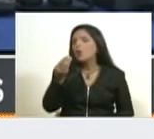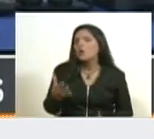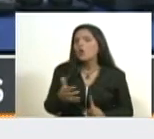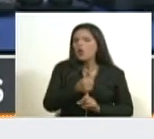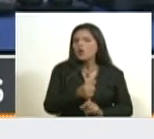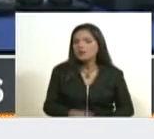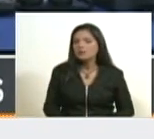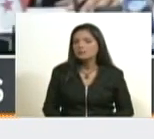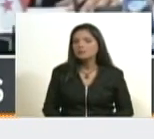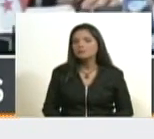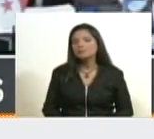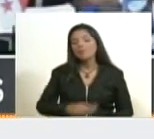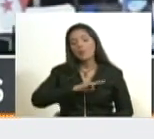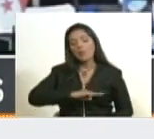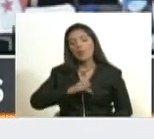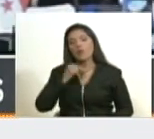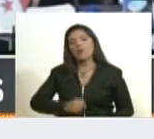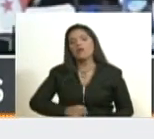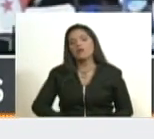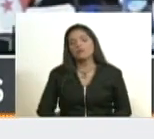A moralazo.